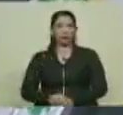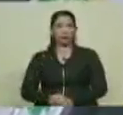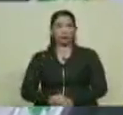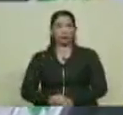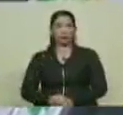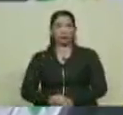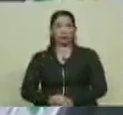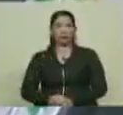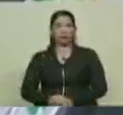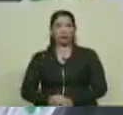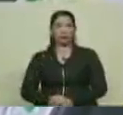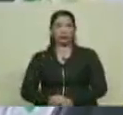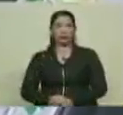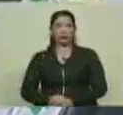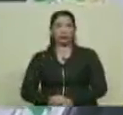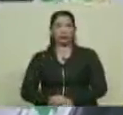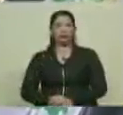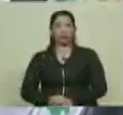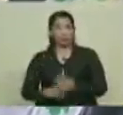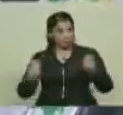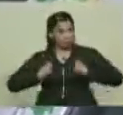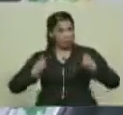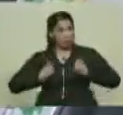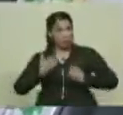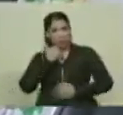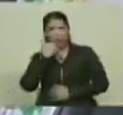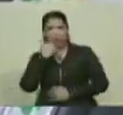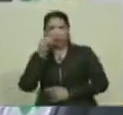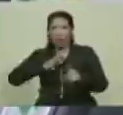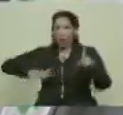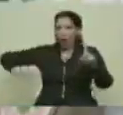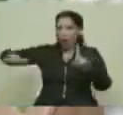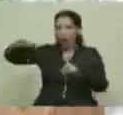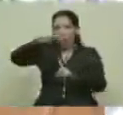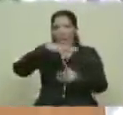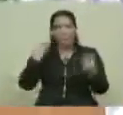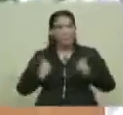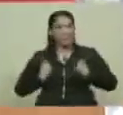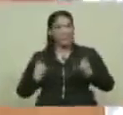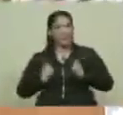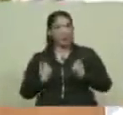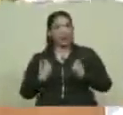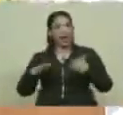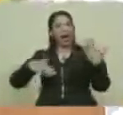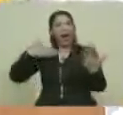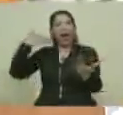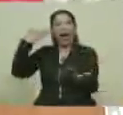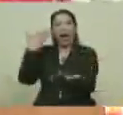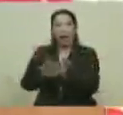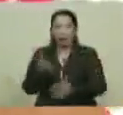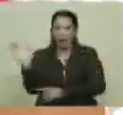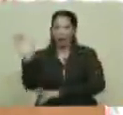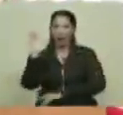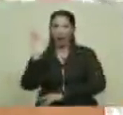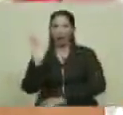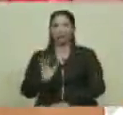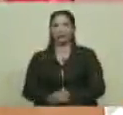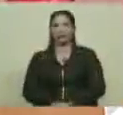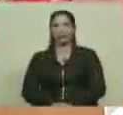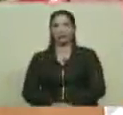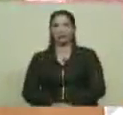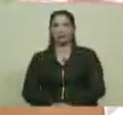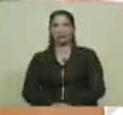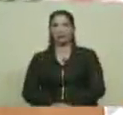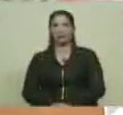Que poblaban todos estos valles. Y hacían vida desde aquí hasta Caracas. Es como el